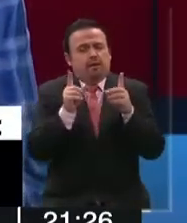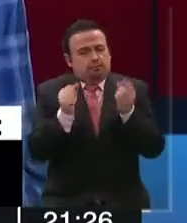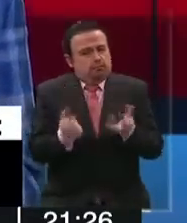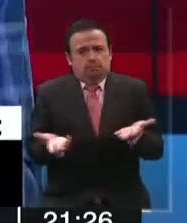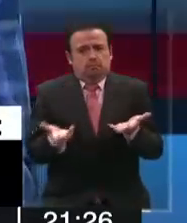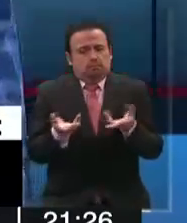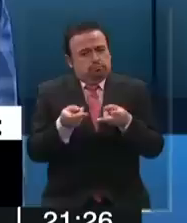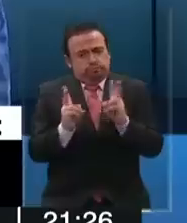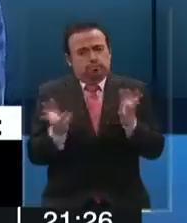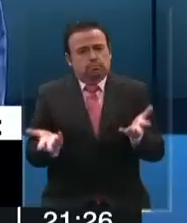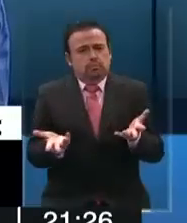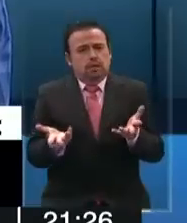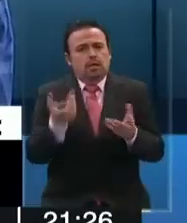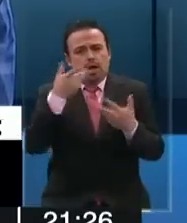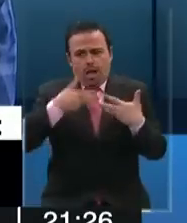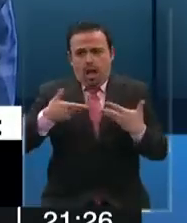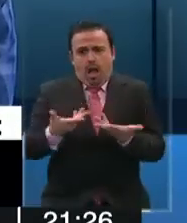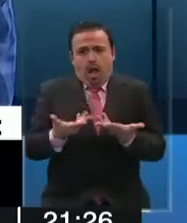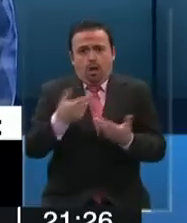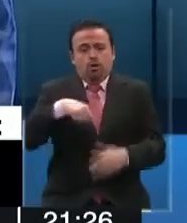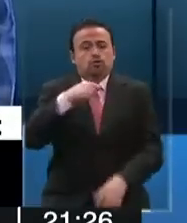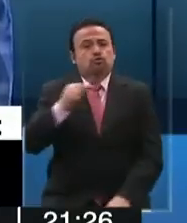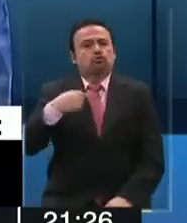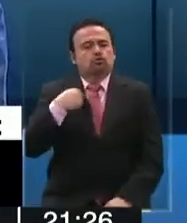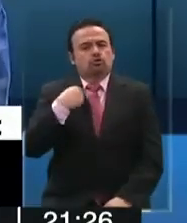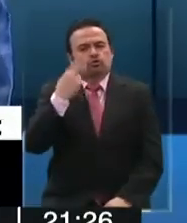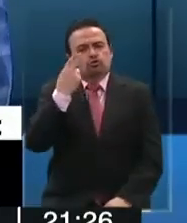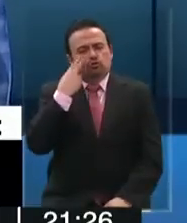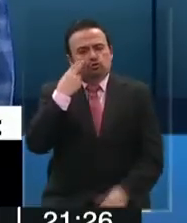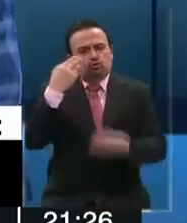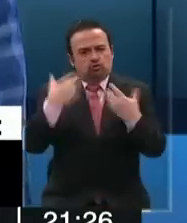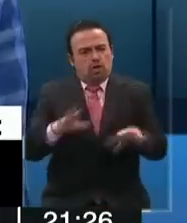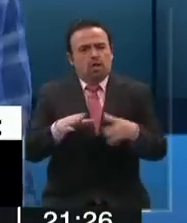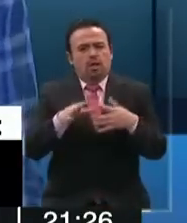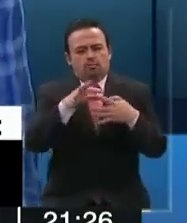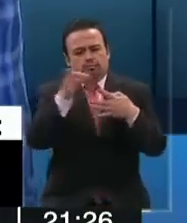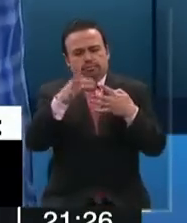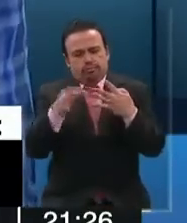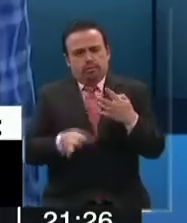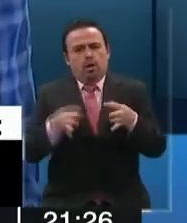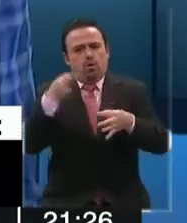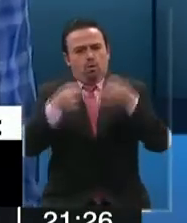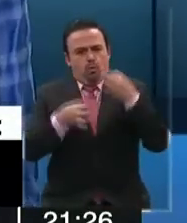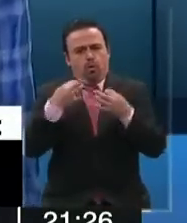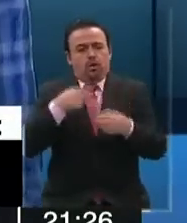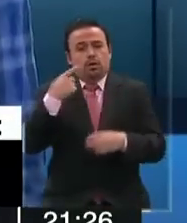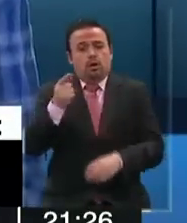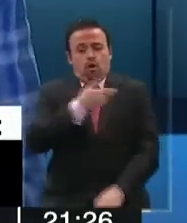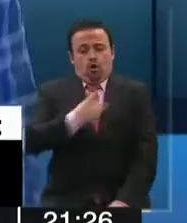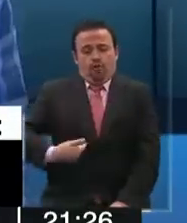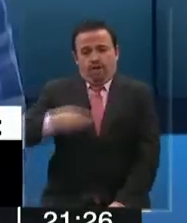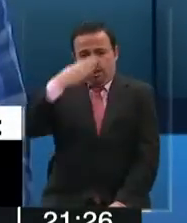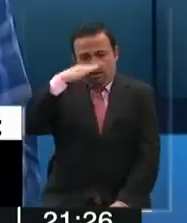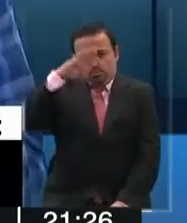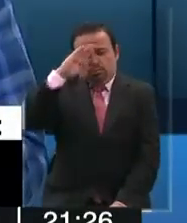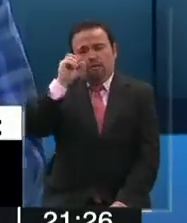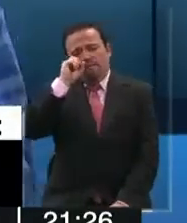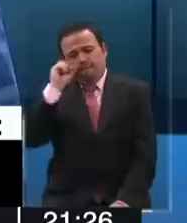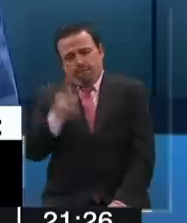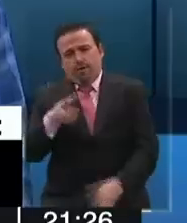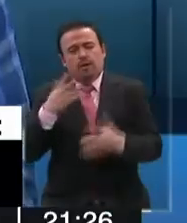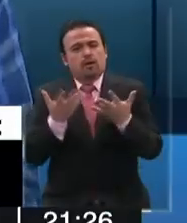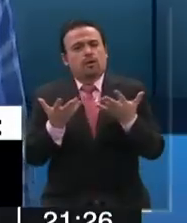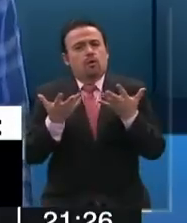conocido todos los elementos de juicio que ha tenido a la vista el gobierno cubano para